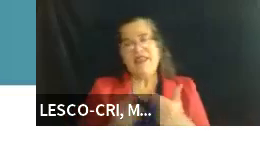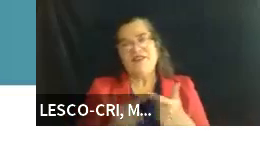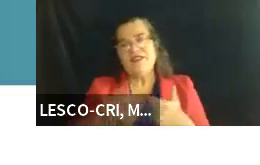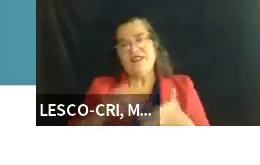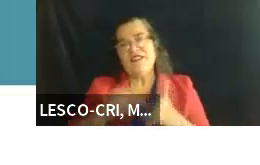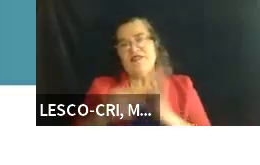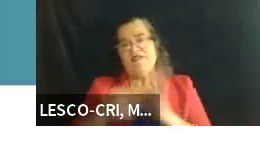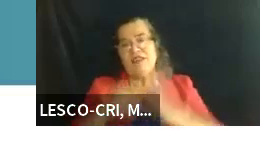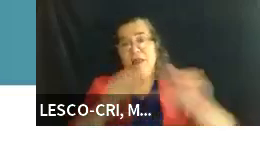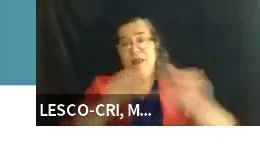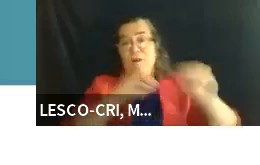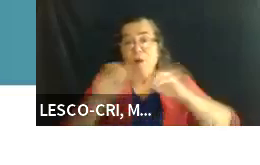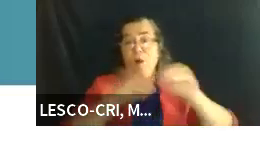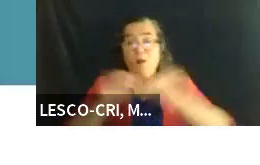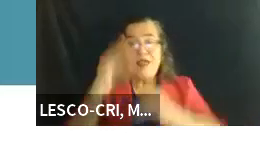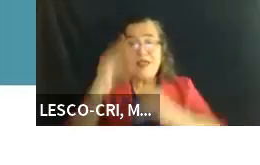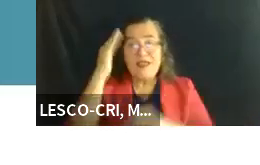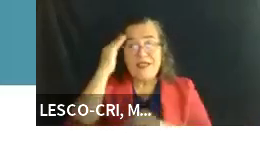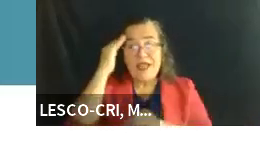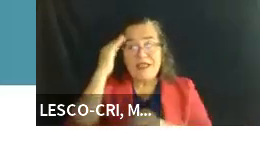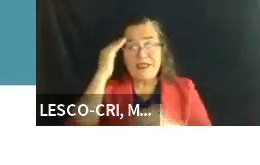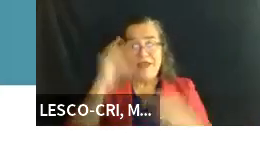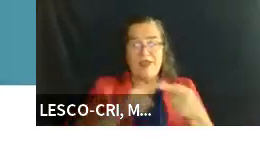saber y transformación de la realidad.